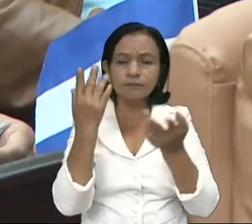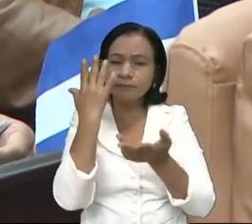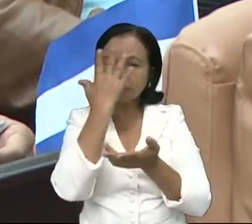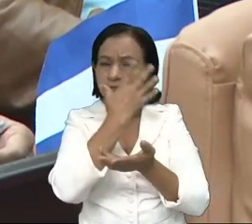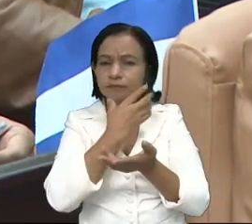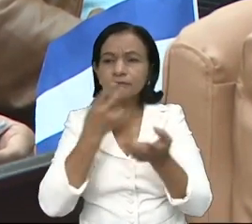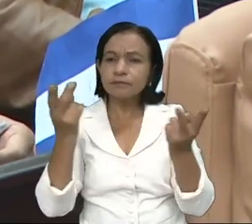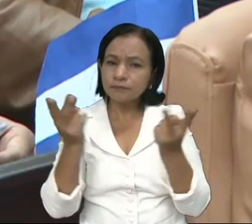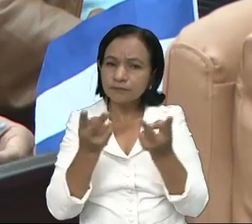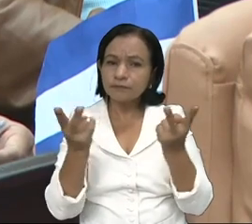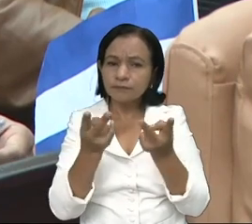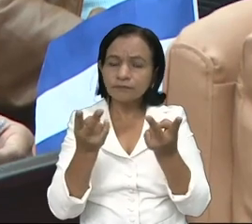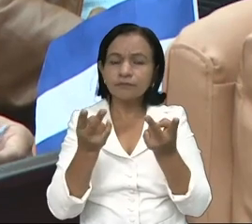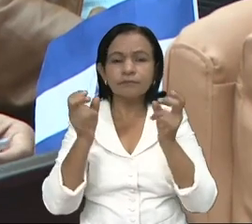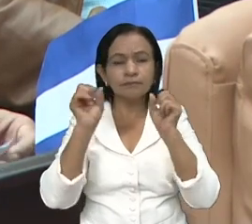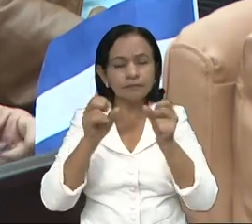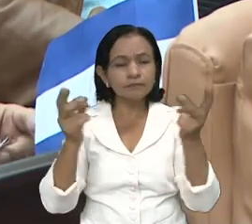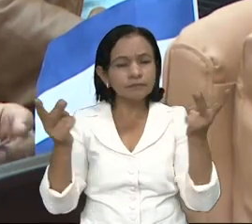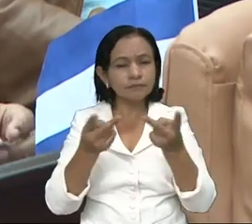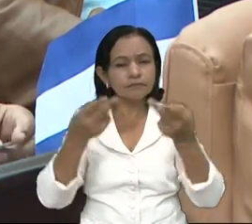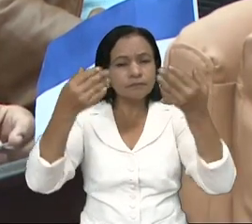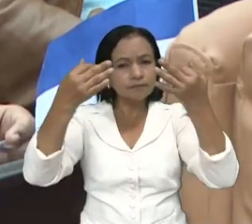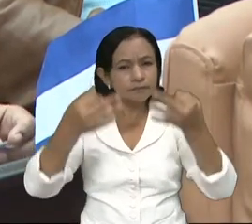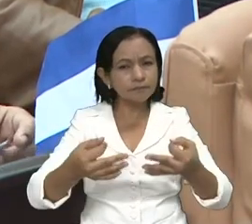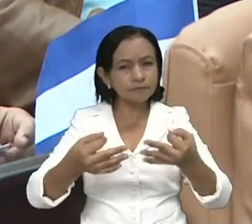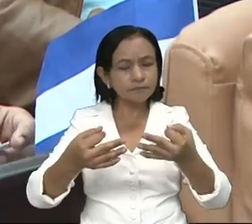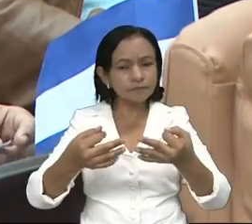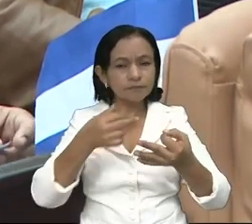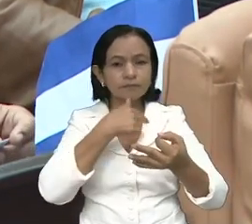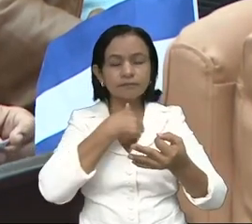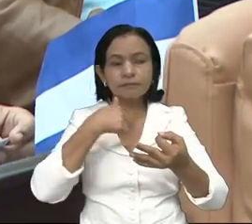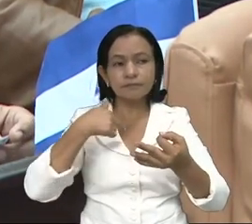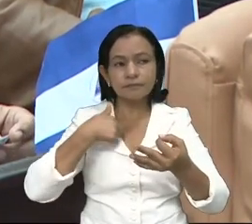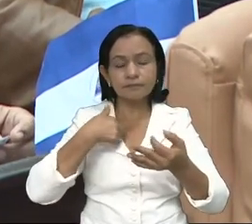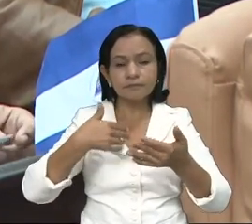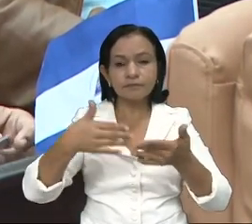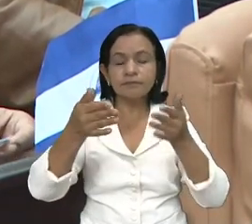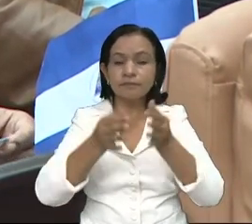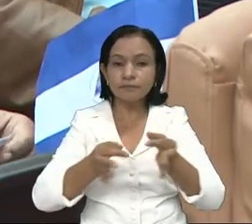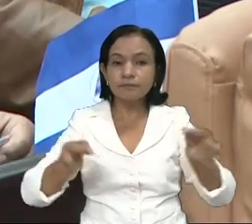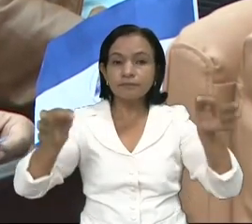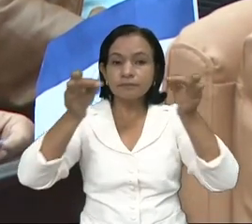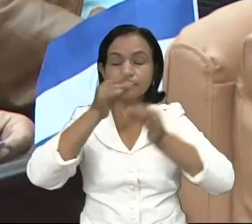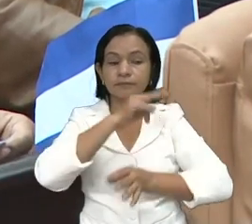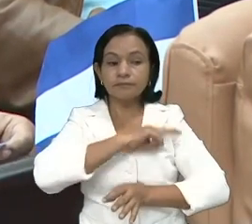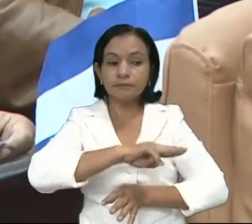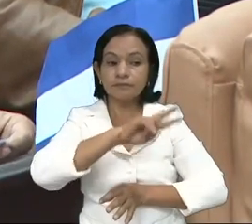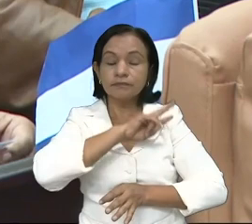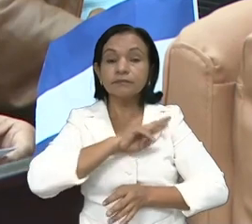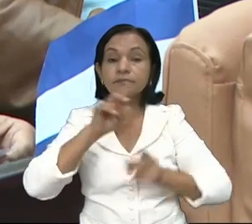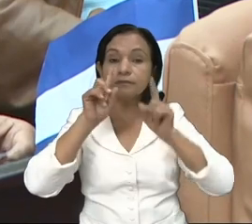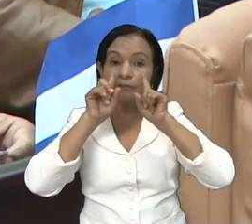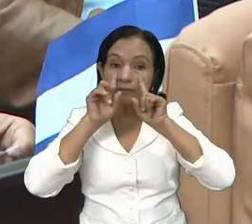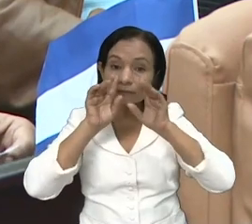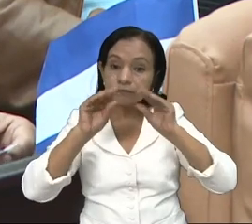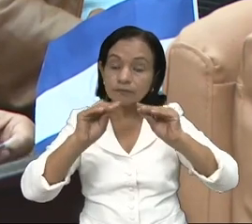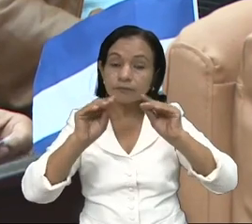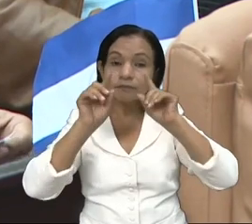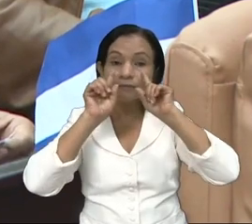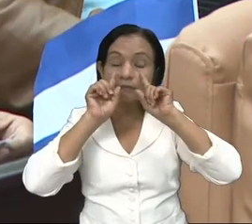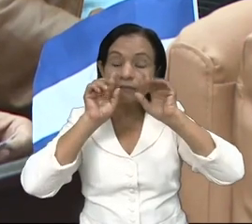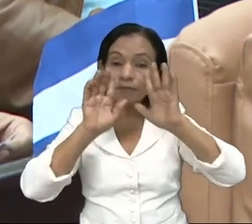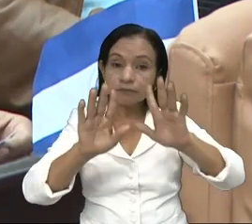bonito, para vivir bien, promoviendo importantes valores para el cuidado,